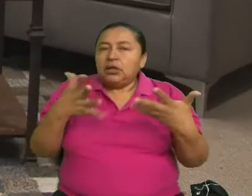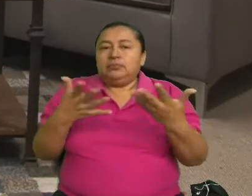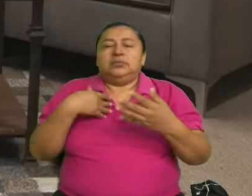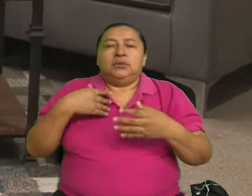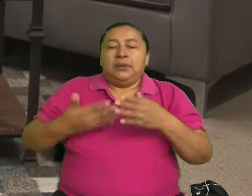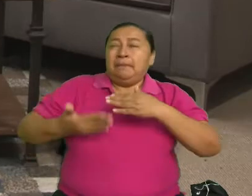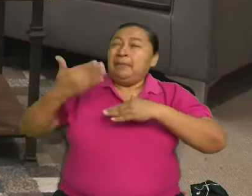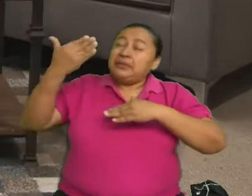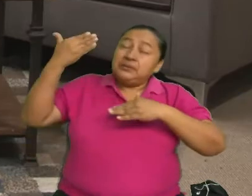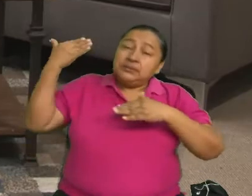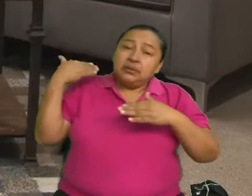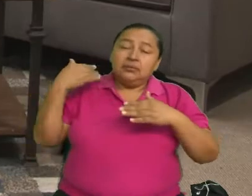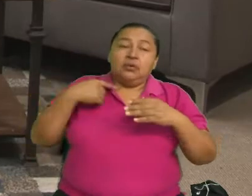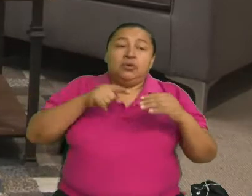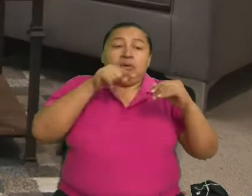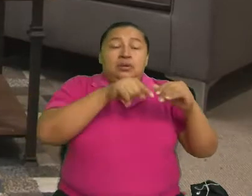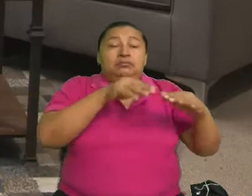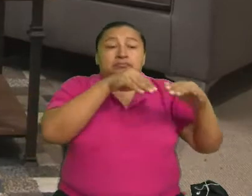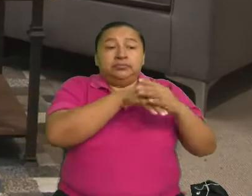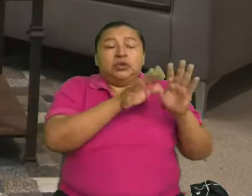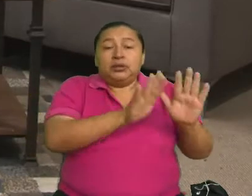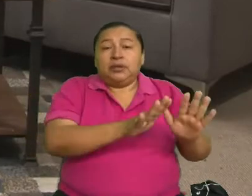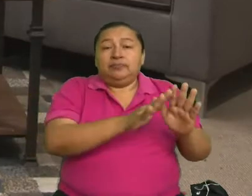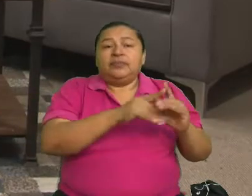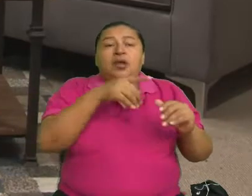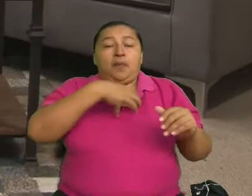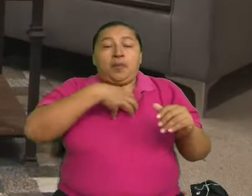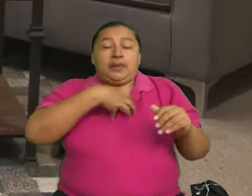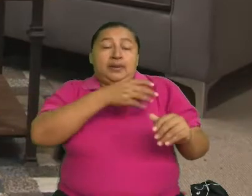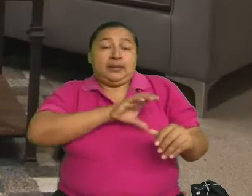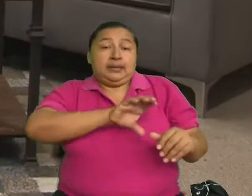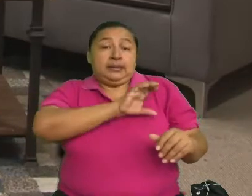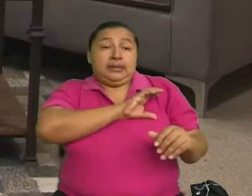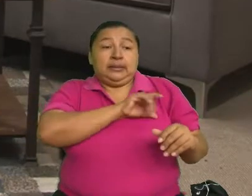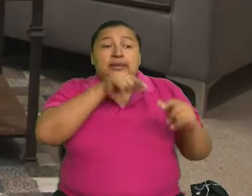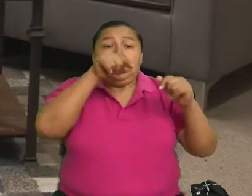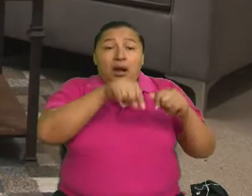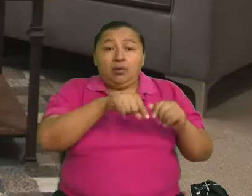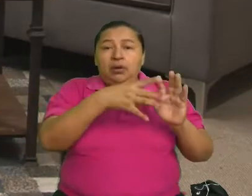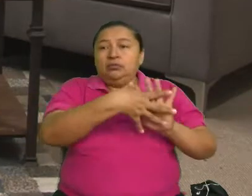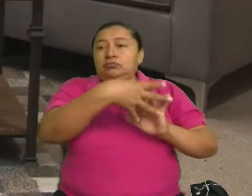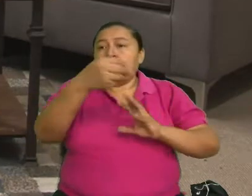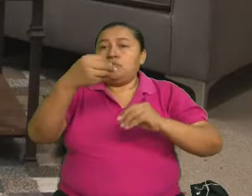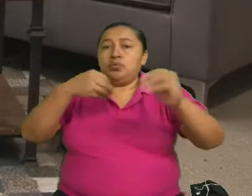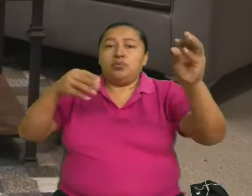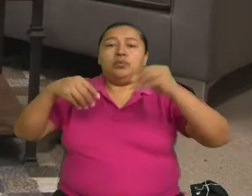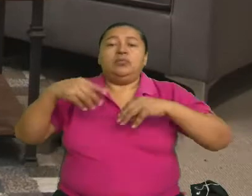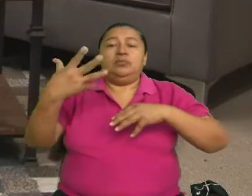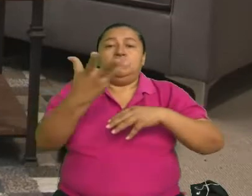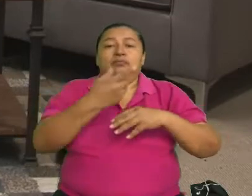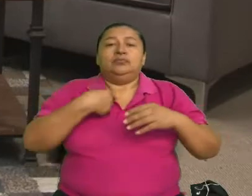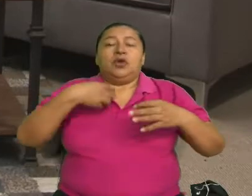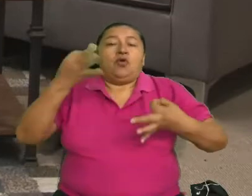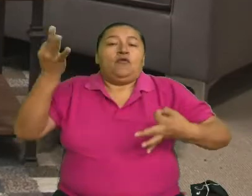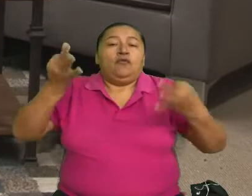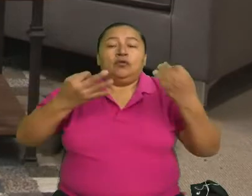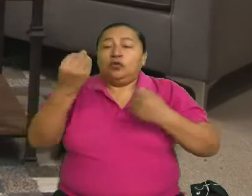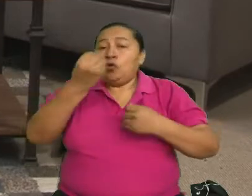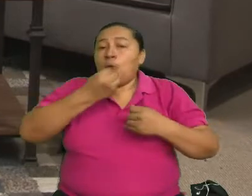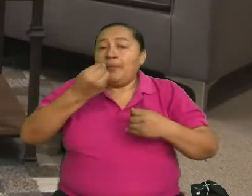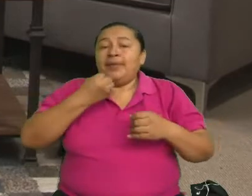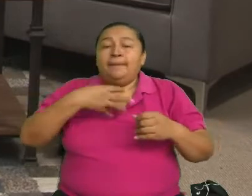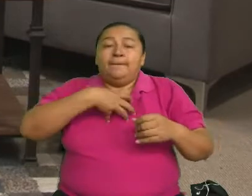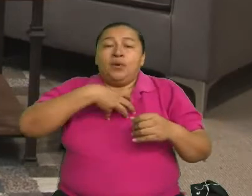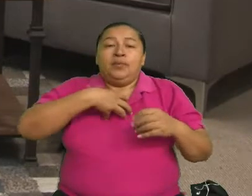estuvieron en una comunidad determinada y le han caracterizado a esa comunidad, ahora son parte de ese folclor gastronómico